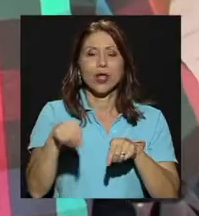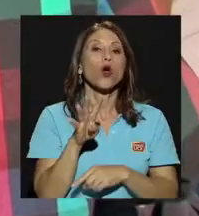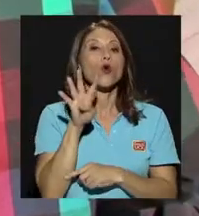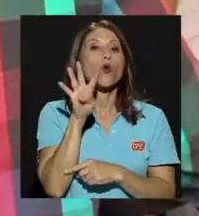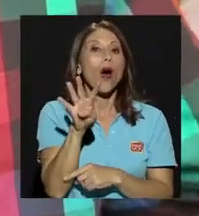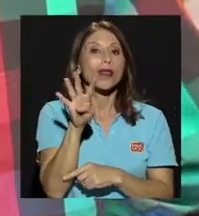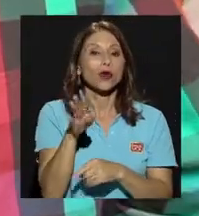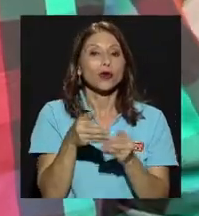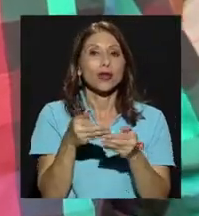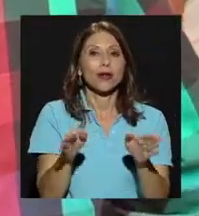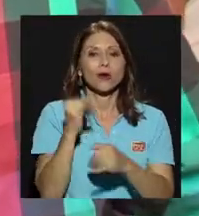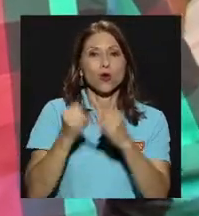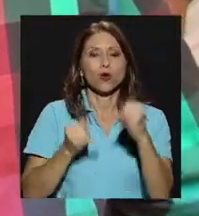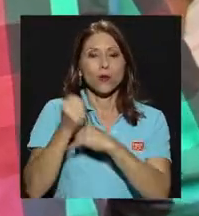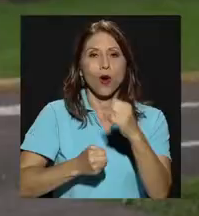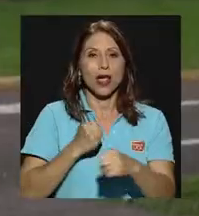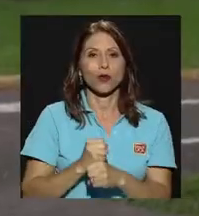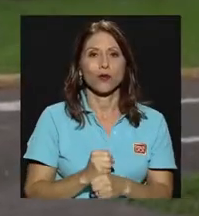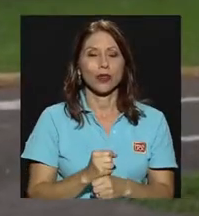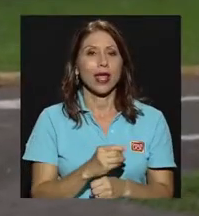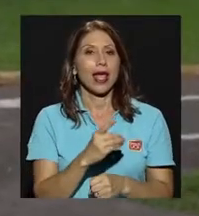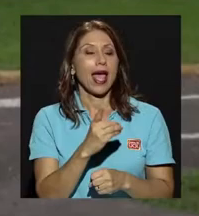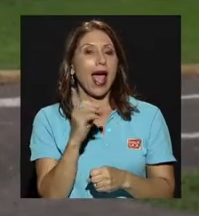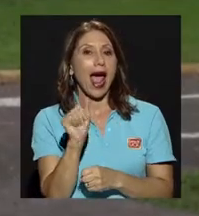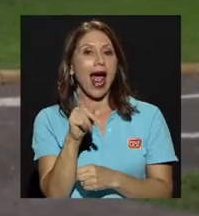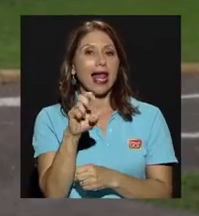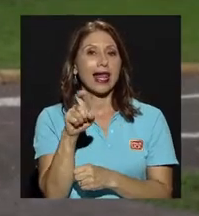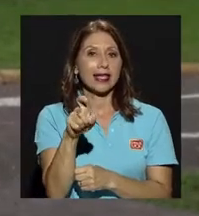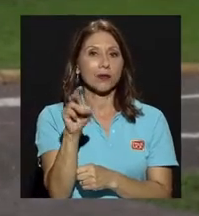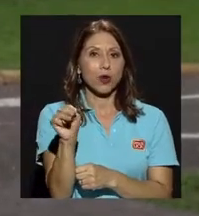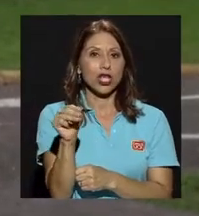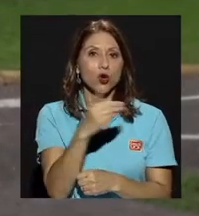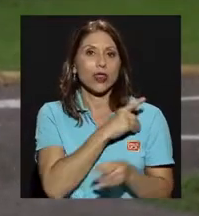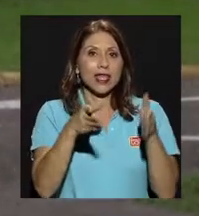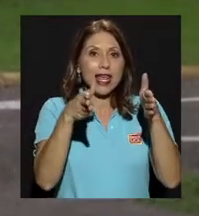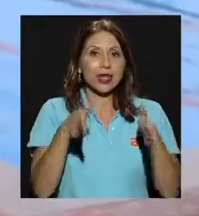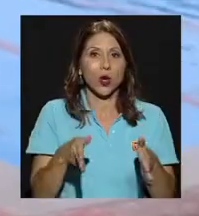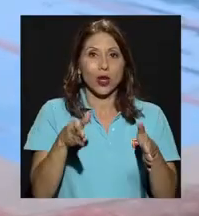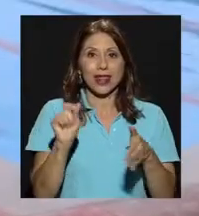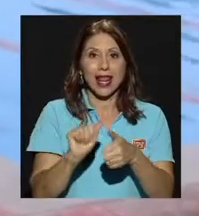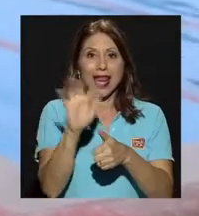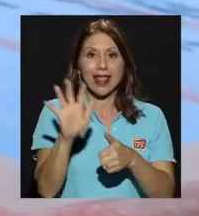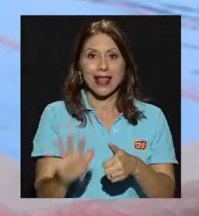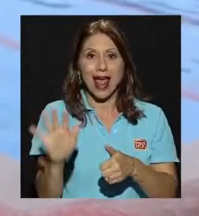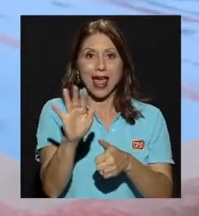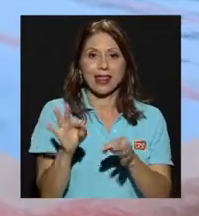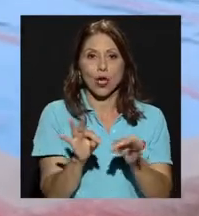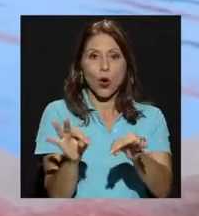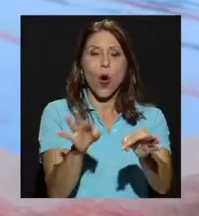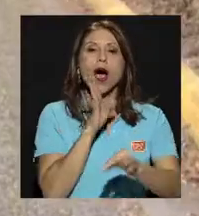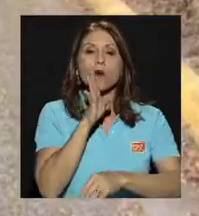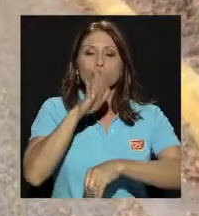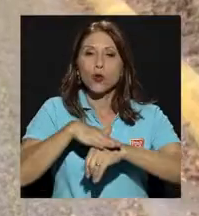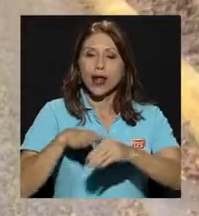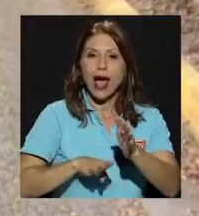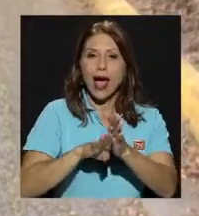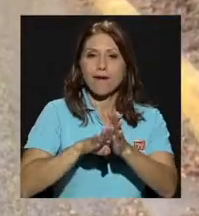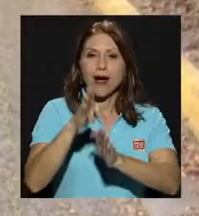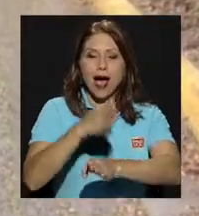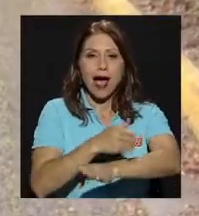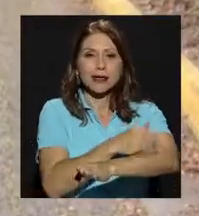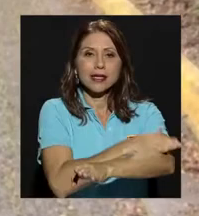4 solo en el último año. Alex Murillo, director de la sede del Atlántico, destacó los avances en la sede, producto